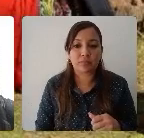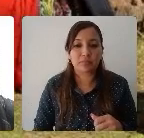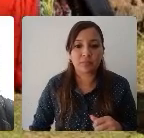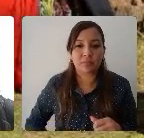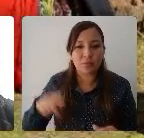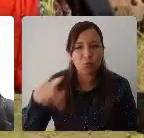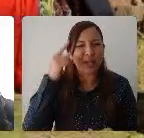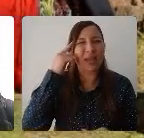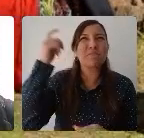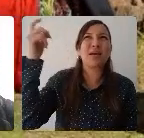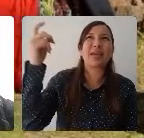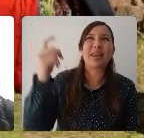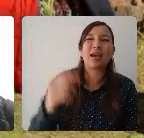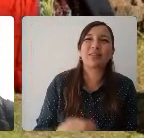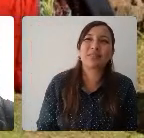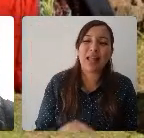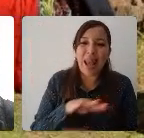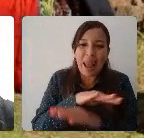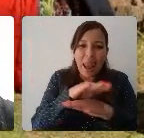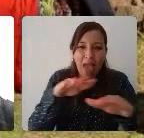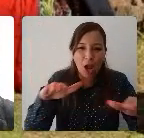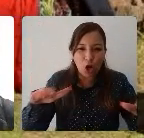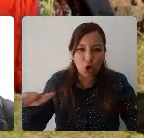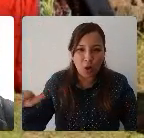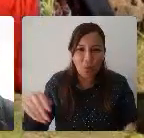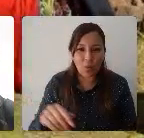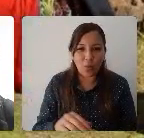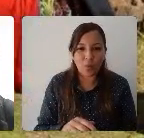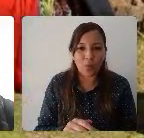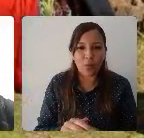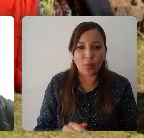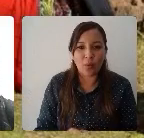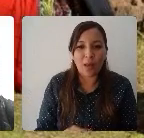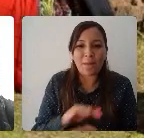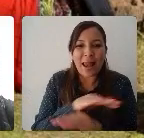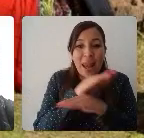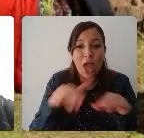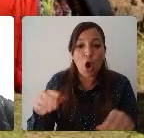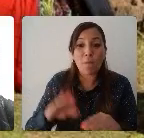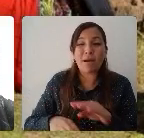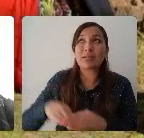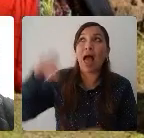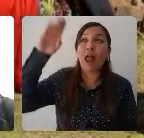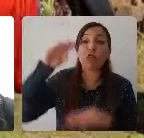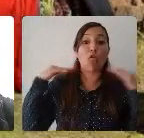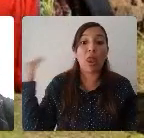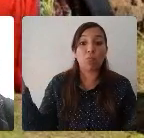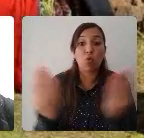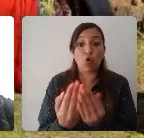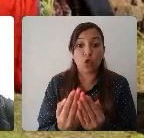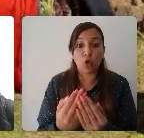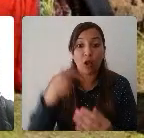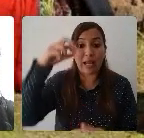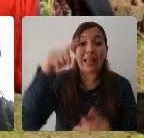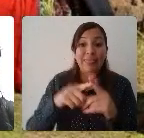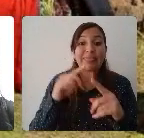desarrollar actividades en el lago más alto, el lago navegable más alto del mundo, ¿no? Que es el lago Titicaca, y que obviamente